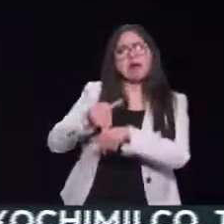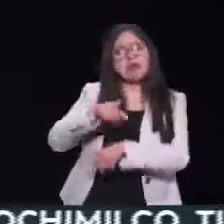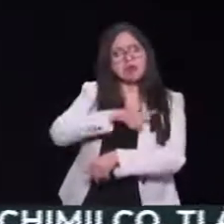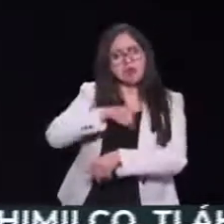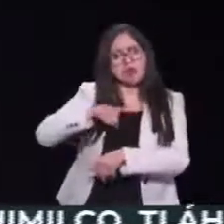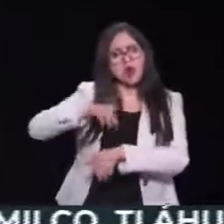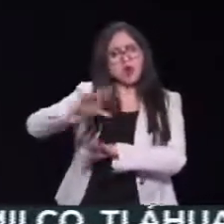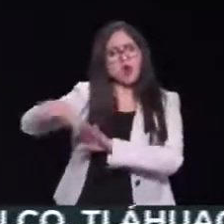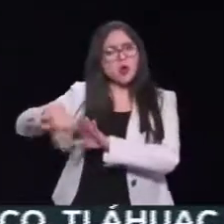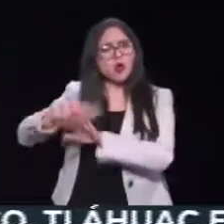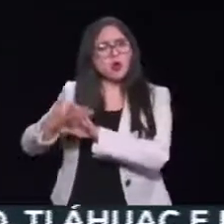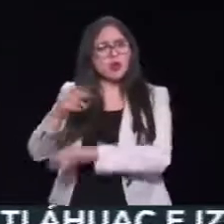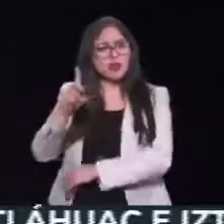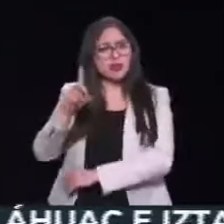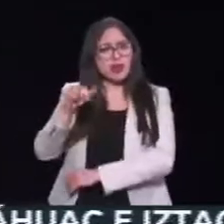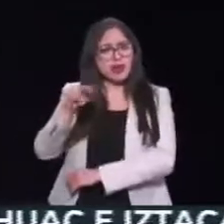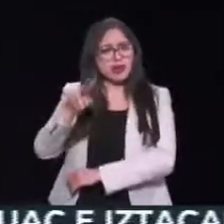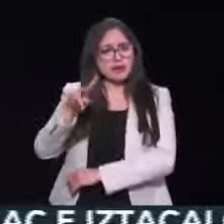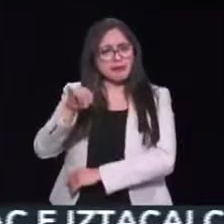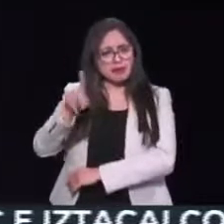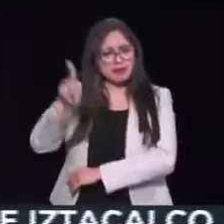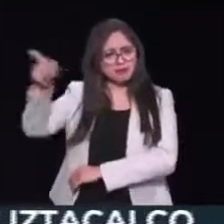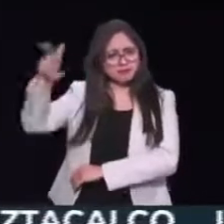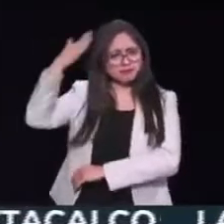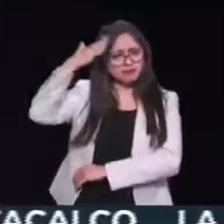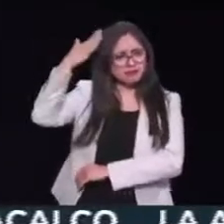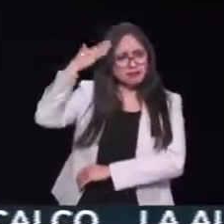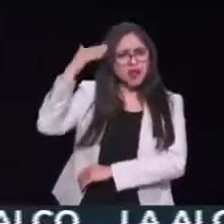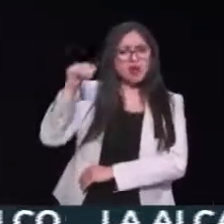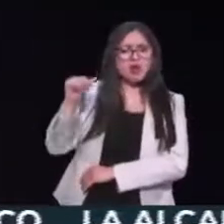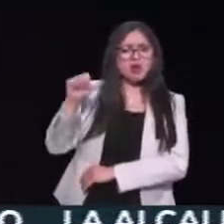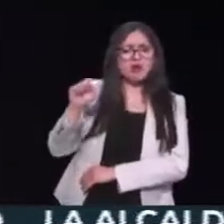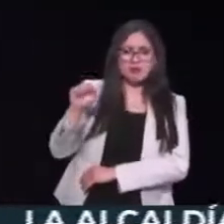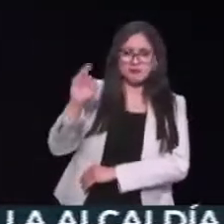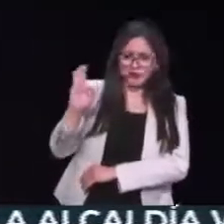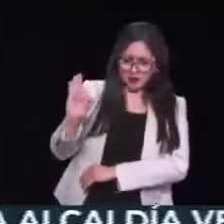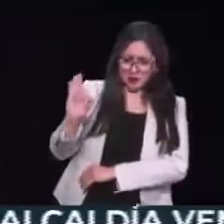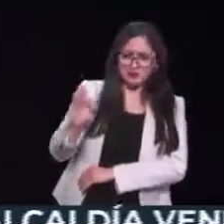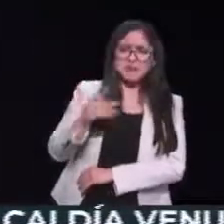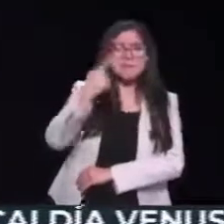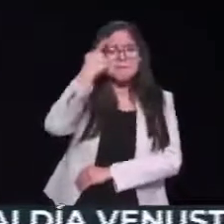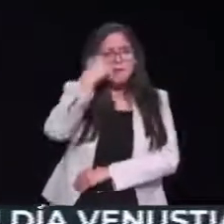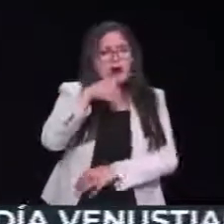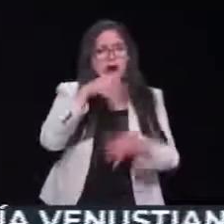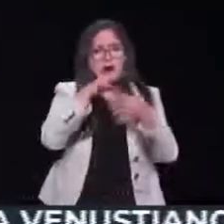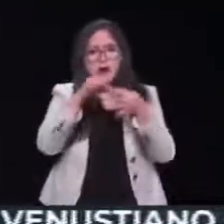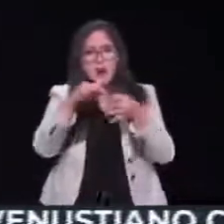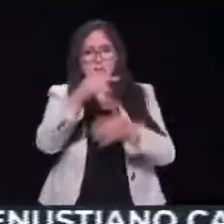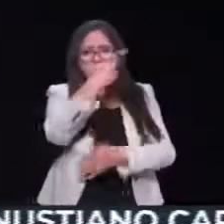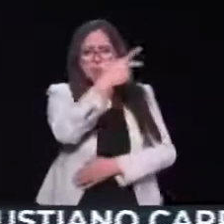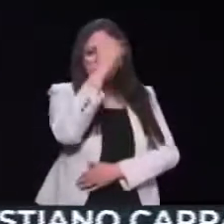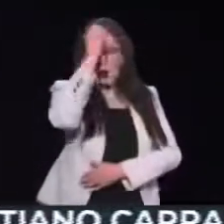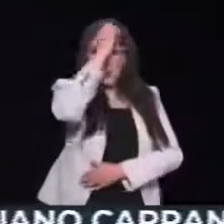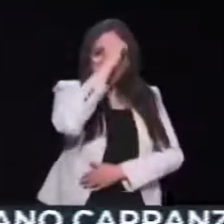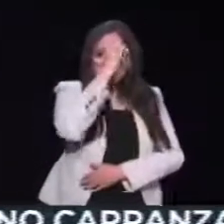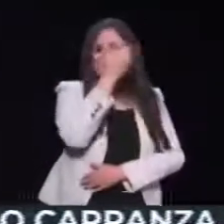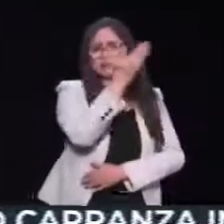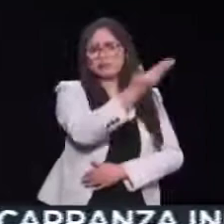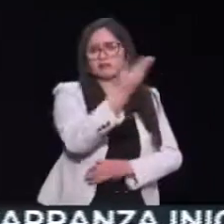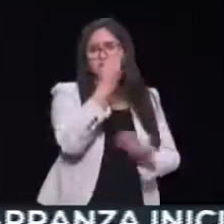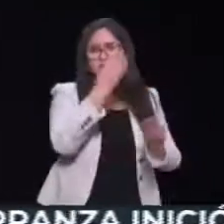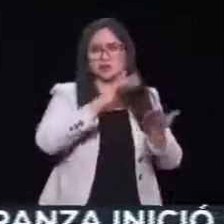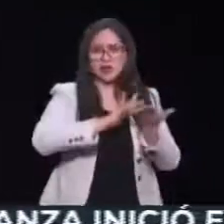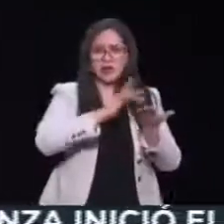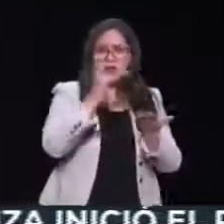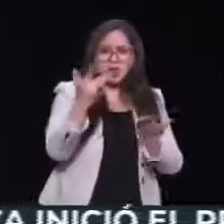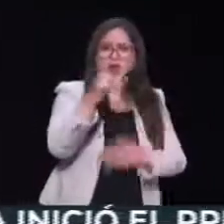contra David Colmenares, titular de la Auditoría Superior de la Federación. Y justo para hablar sobre sus observaciones se encuentra con nosotros y le agradecemos